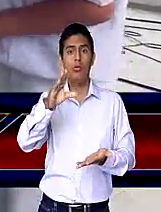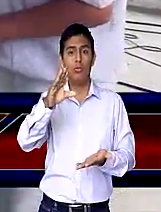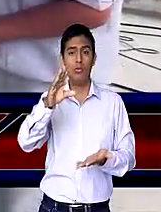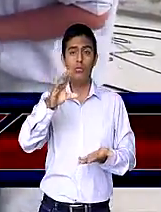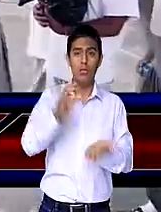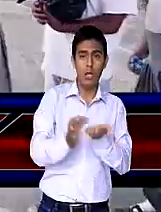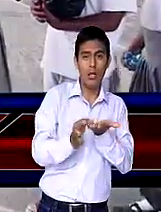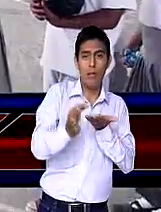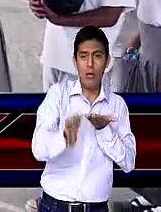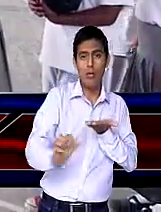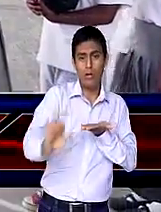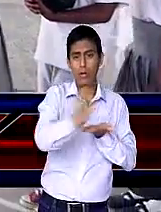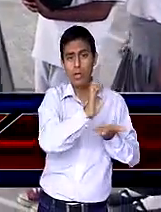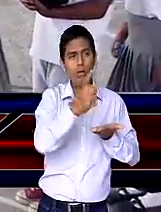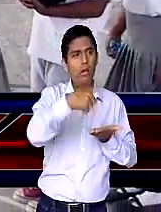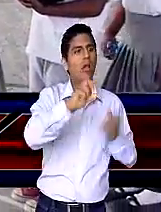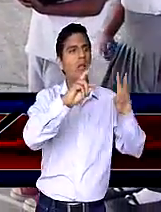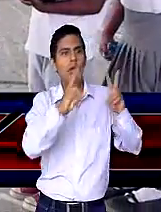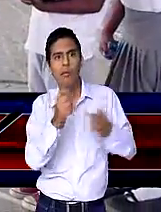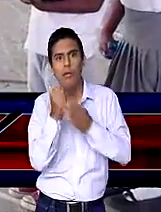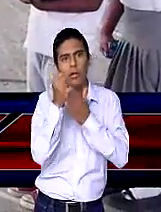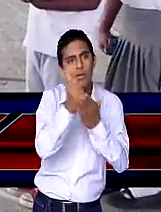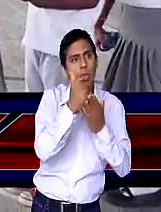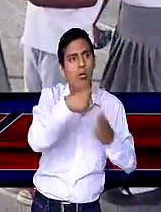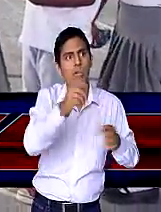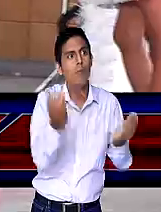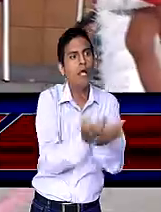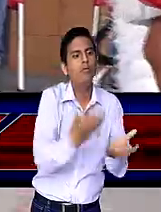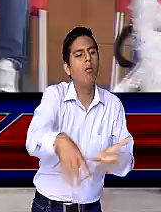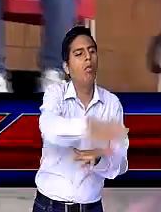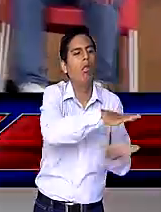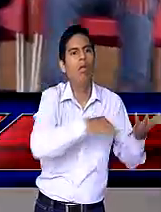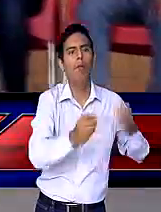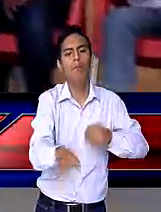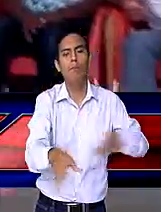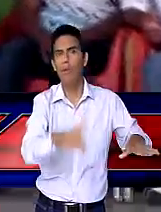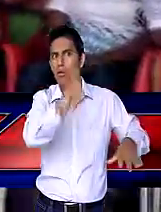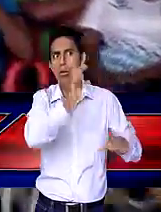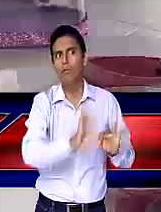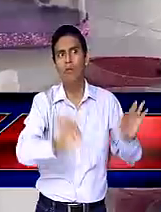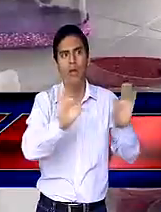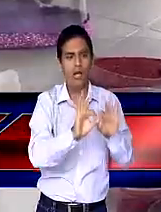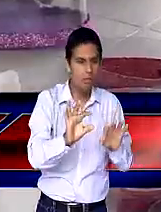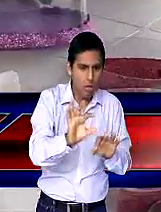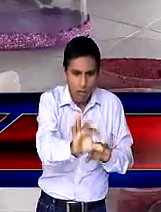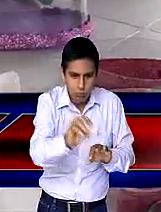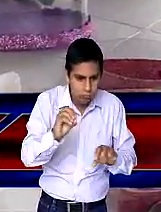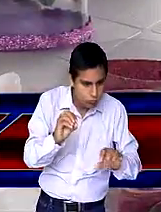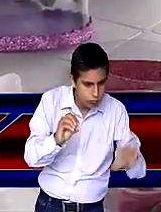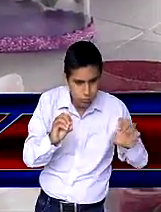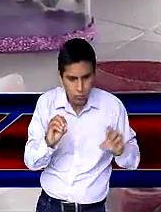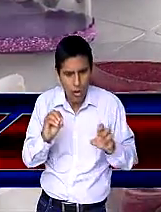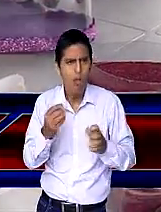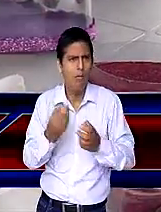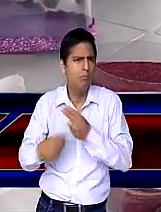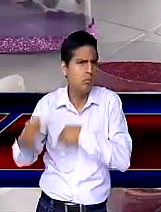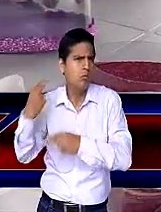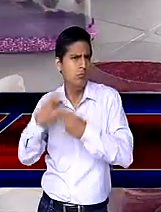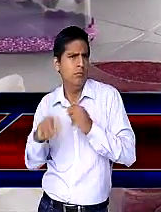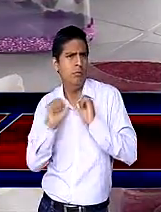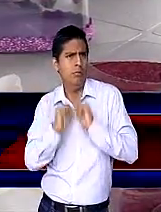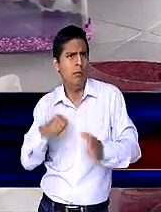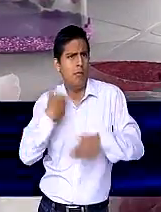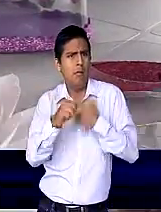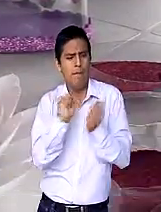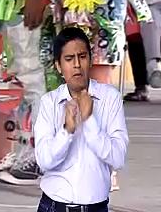de Benalcázar hábitos en el manejo adecuado de los desechos sólidos y la necesidad de reciclar para así lograr un entorno más sano y libre